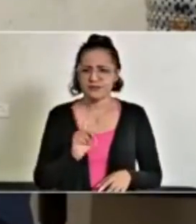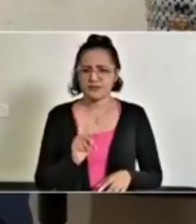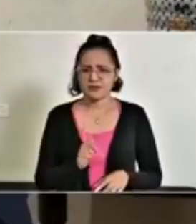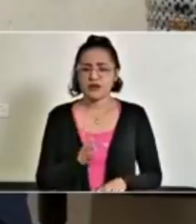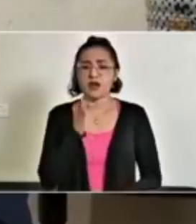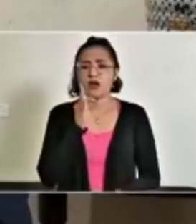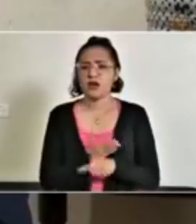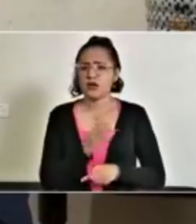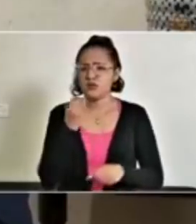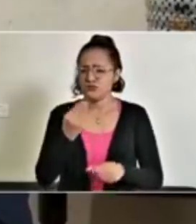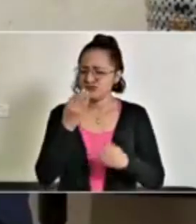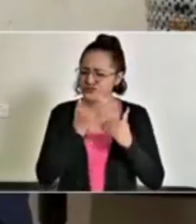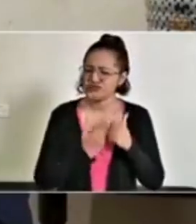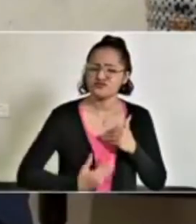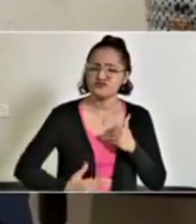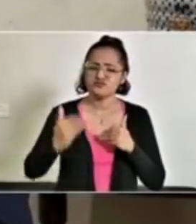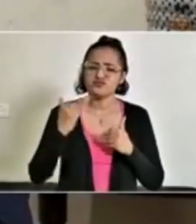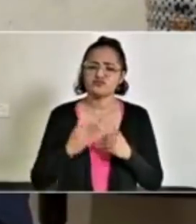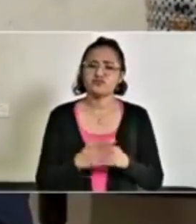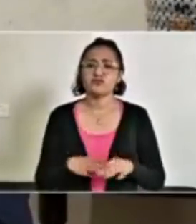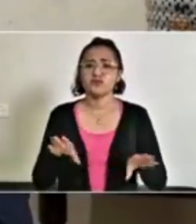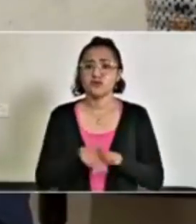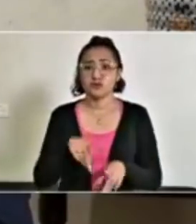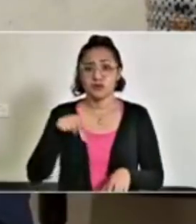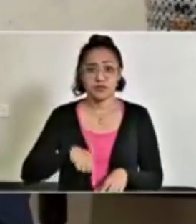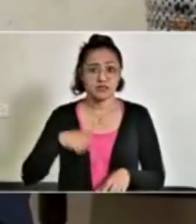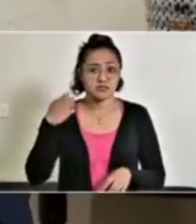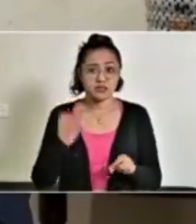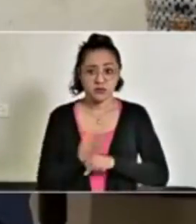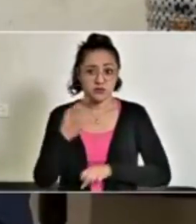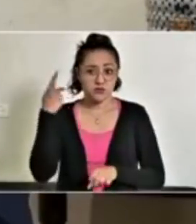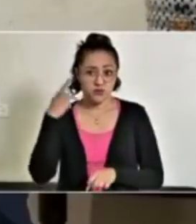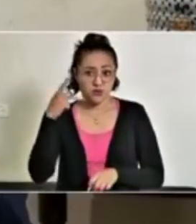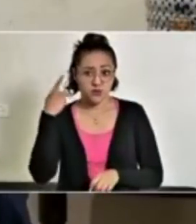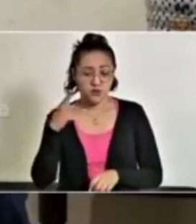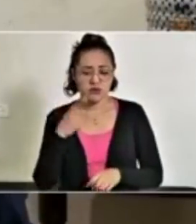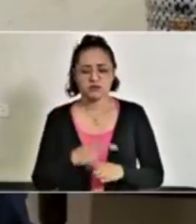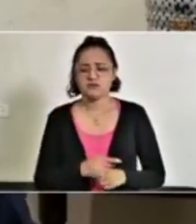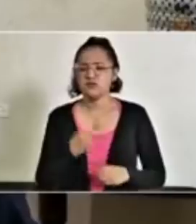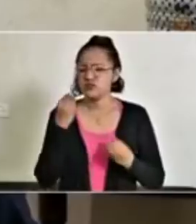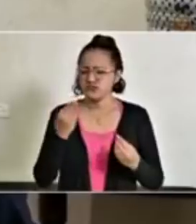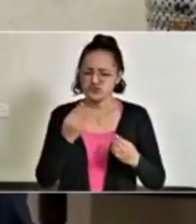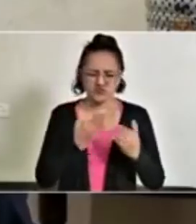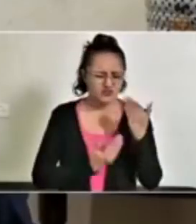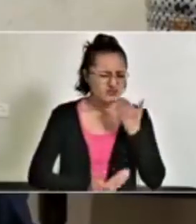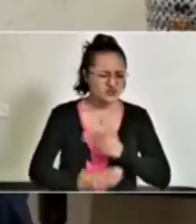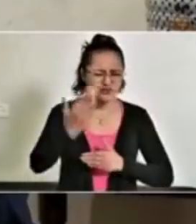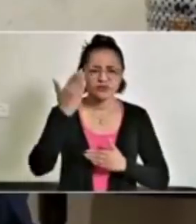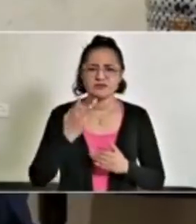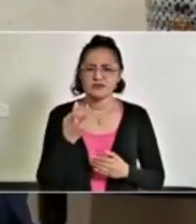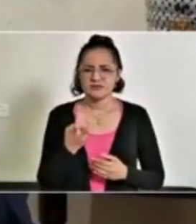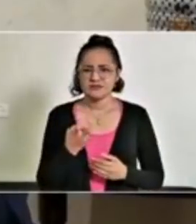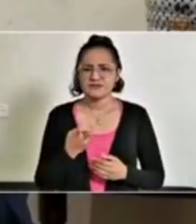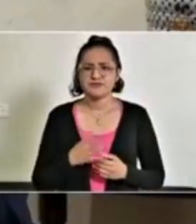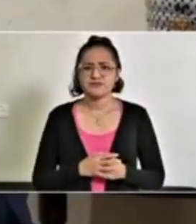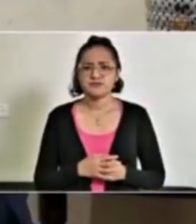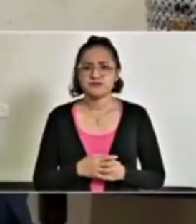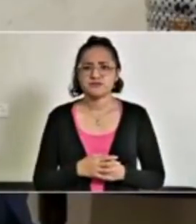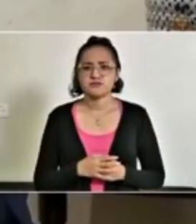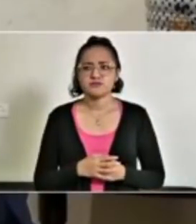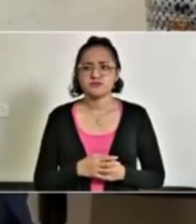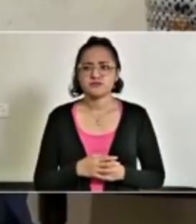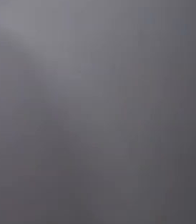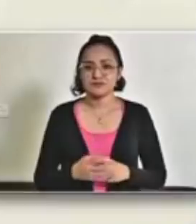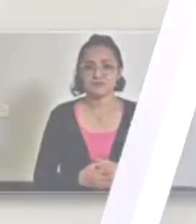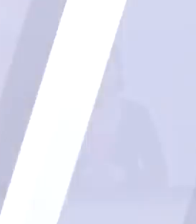sin embargo pese a esto vamos a escuchar las declaraciones que hizo el gobernador del estado en torno a estos